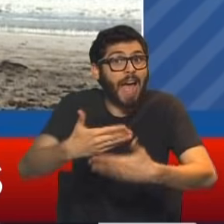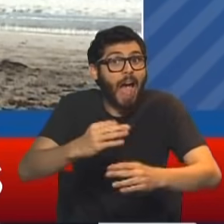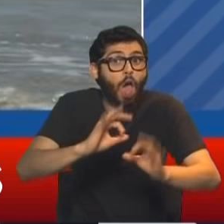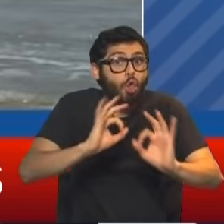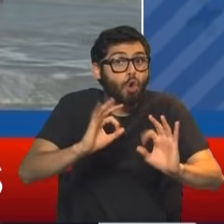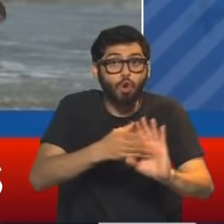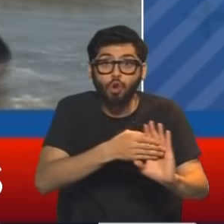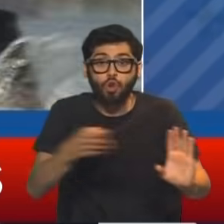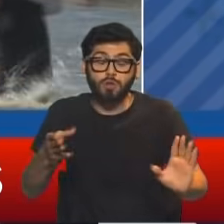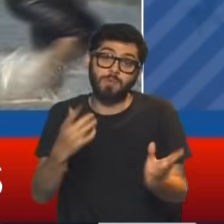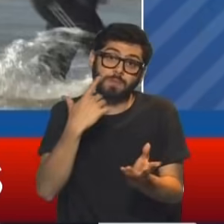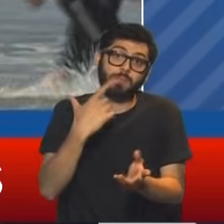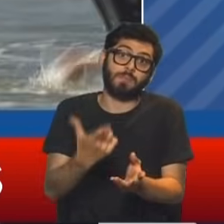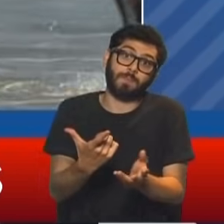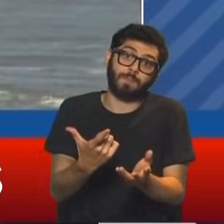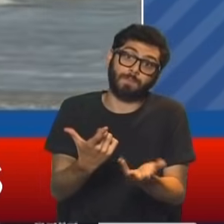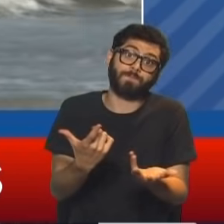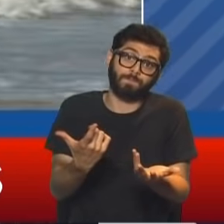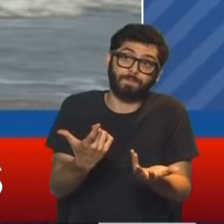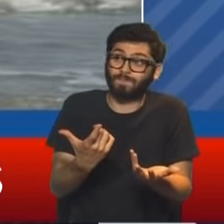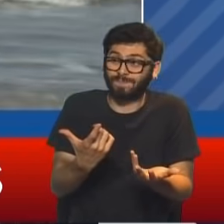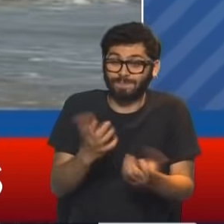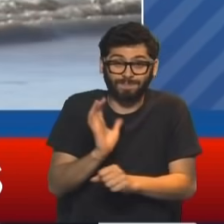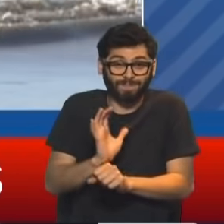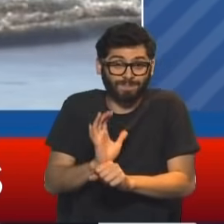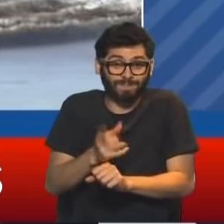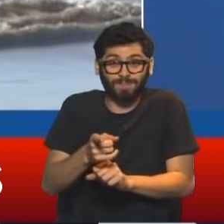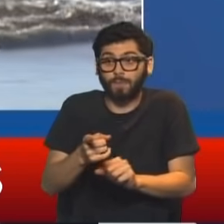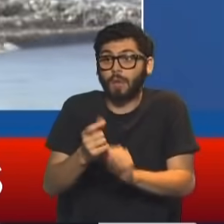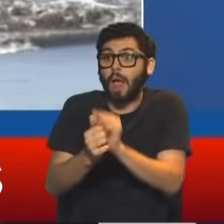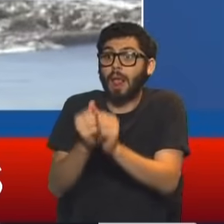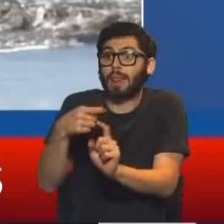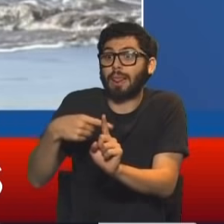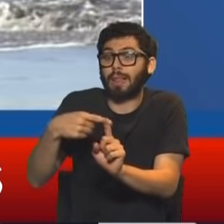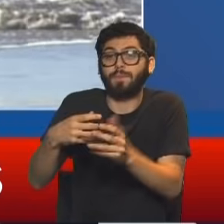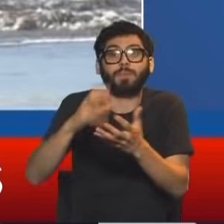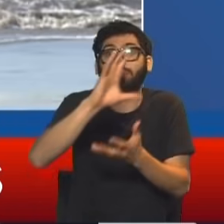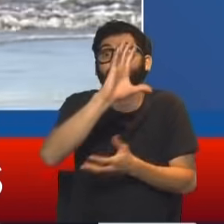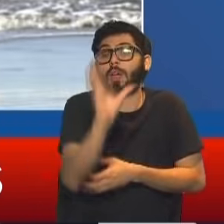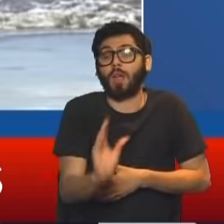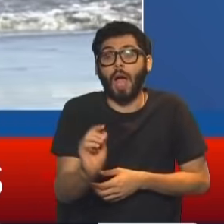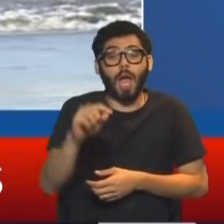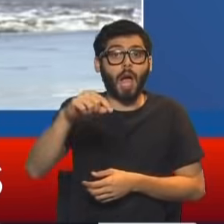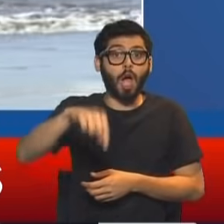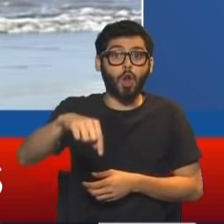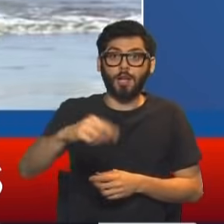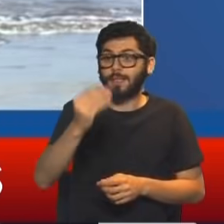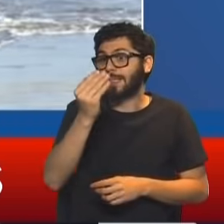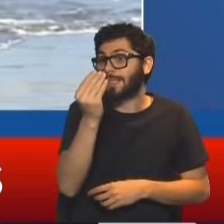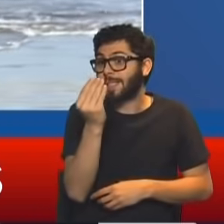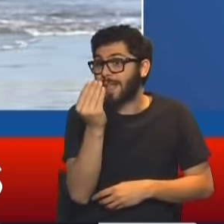imagínate el nivel de la dimensión, ¿no? Que significa justamente para las pymes alrededor del país hablar de un fin de